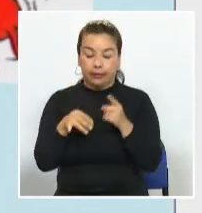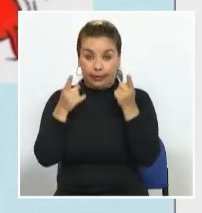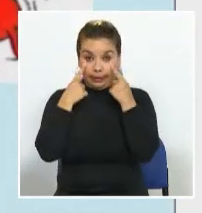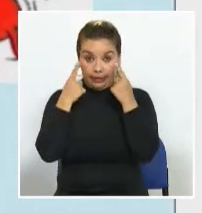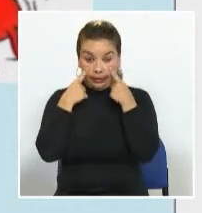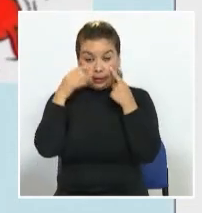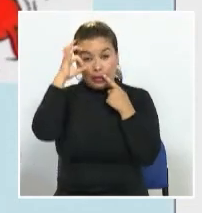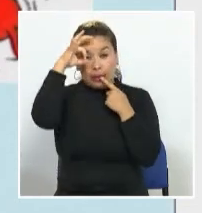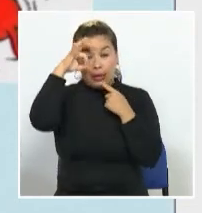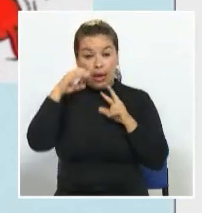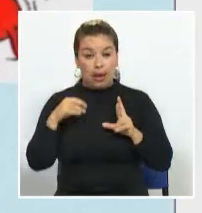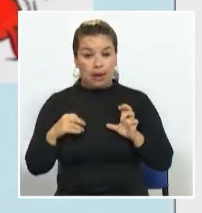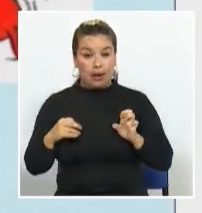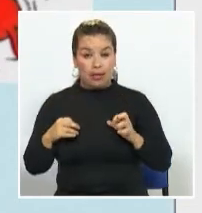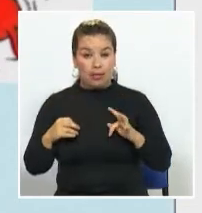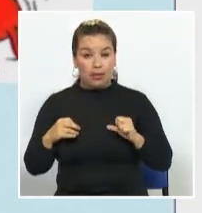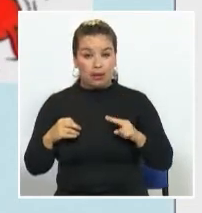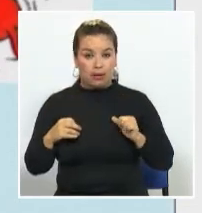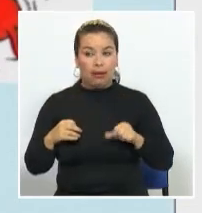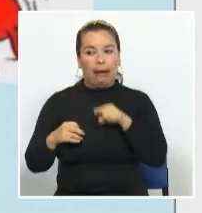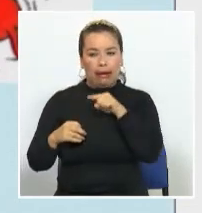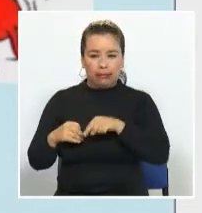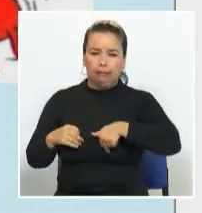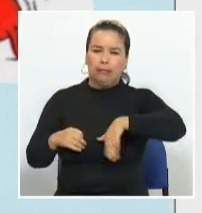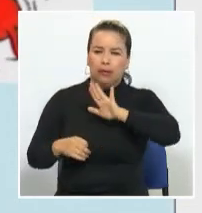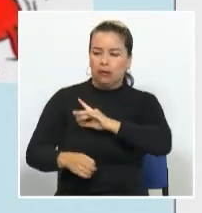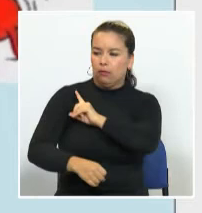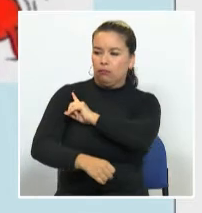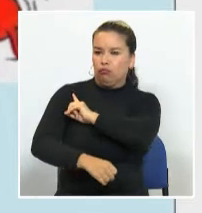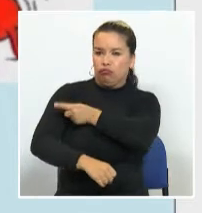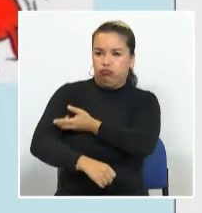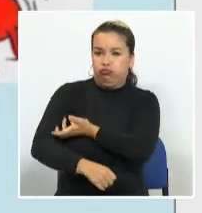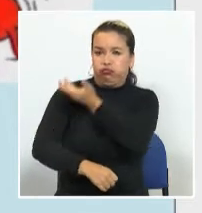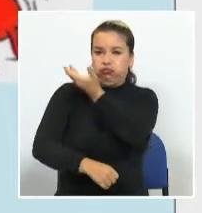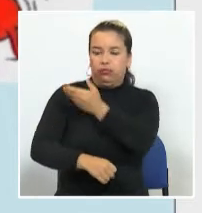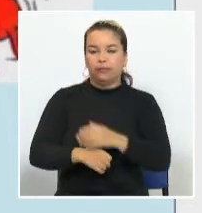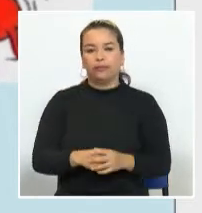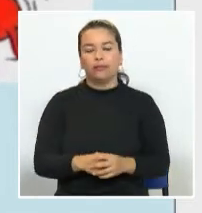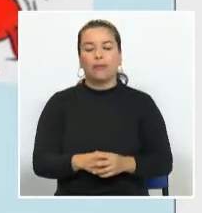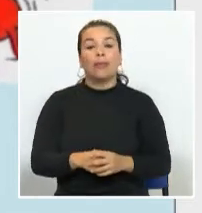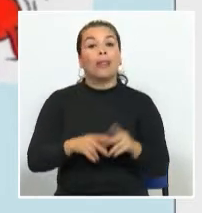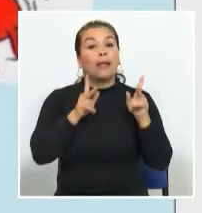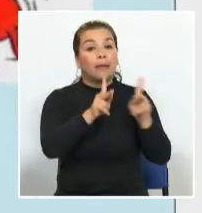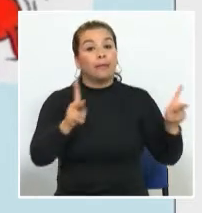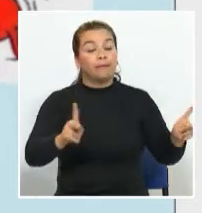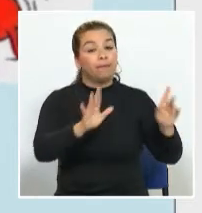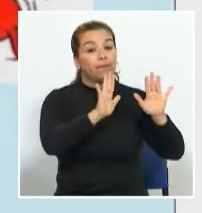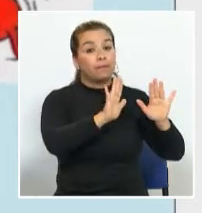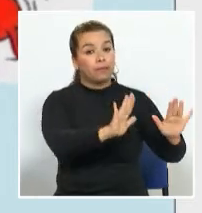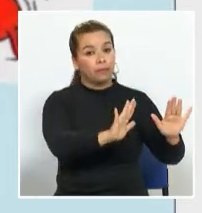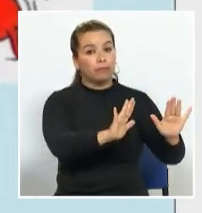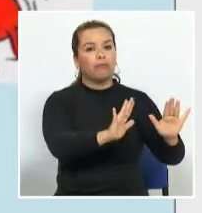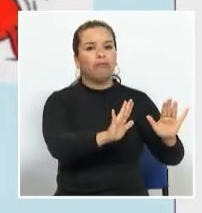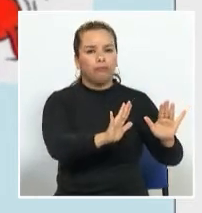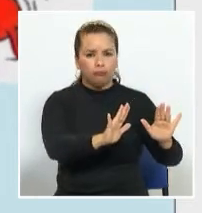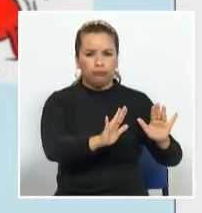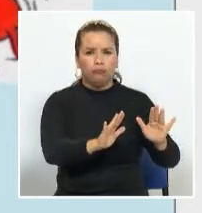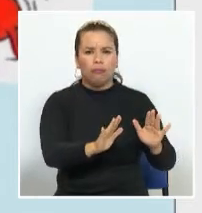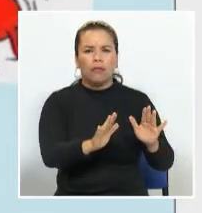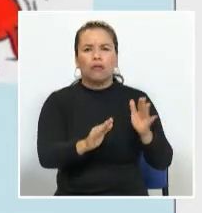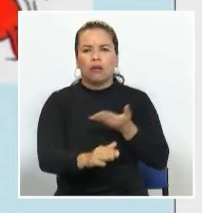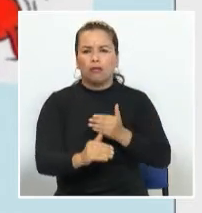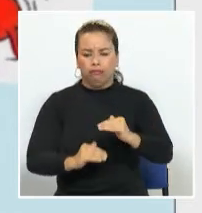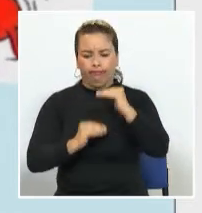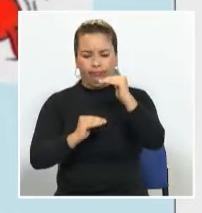primera instancia, la hipertensión arterial. Entonces son los pacientes que tienen cifras de presión